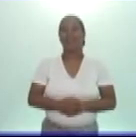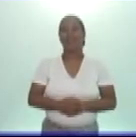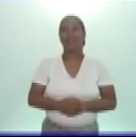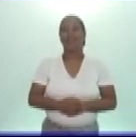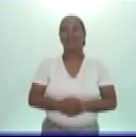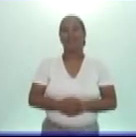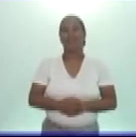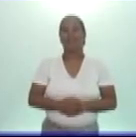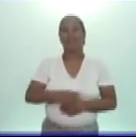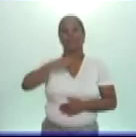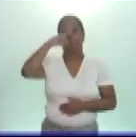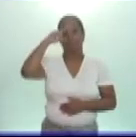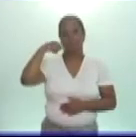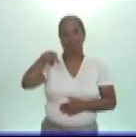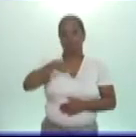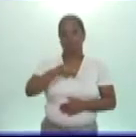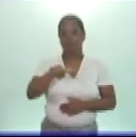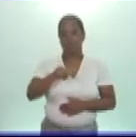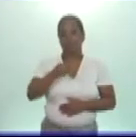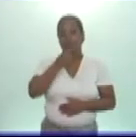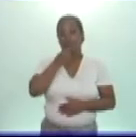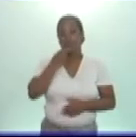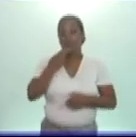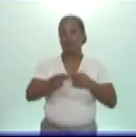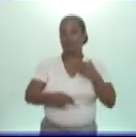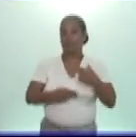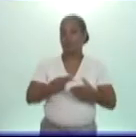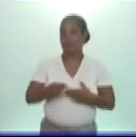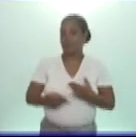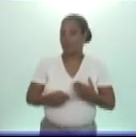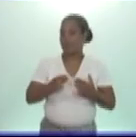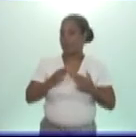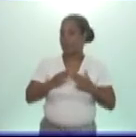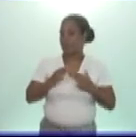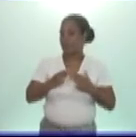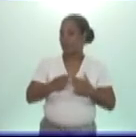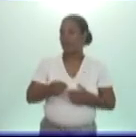ustedes también lo pueden hacer, me parece sería interesante que lo hicieran.